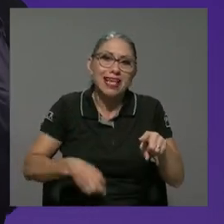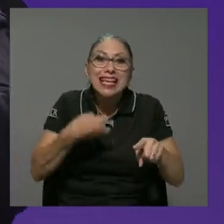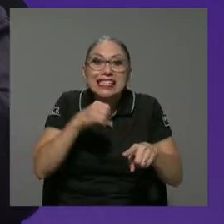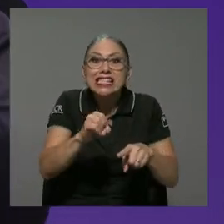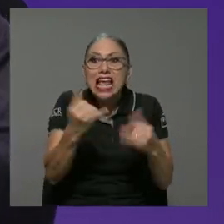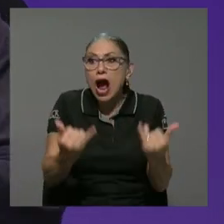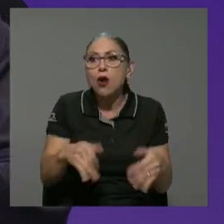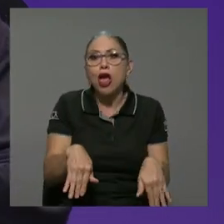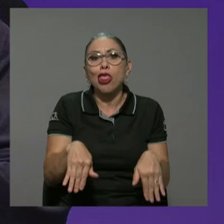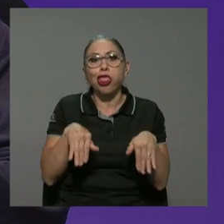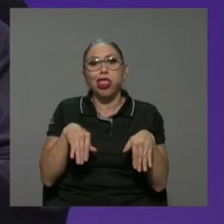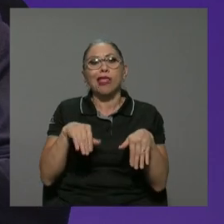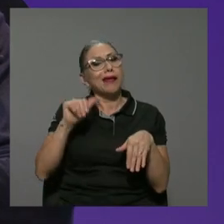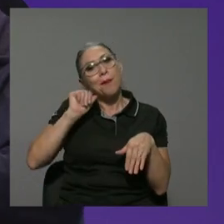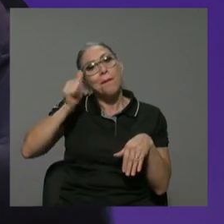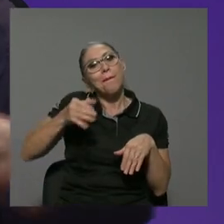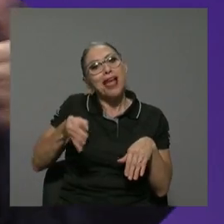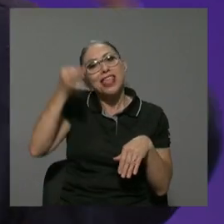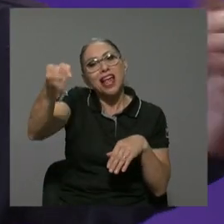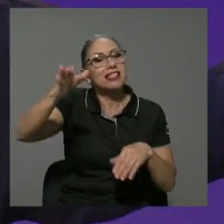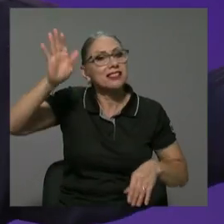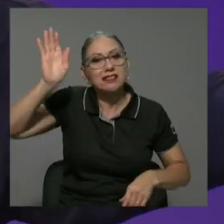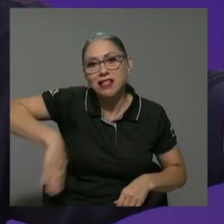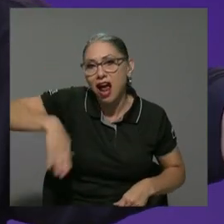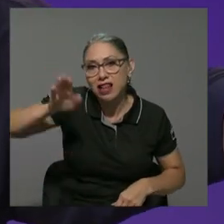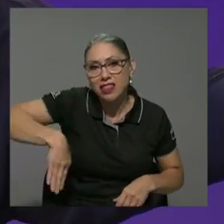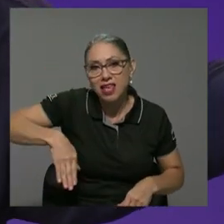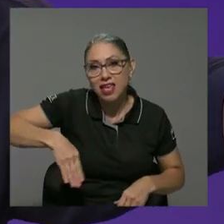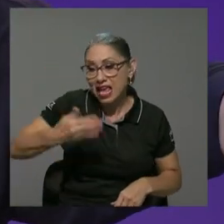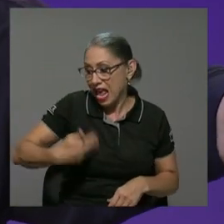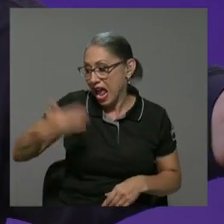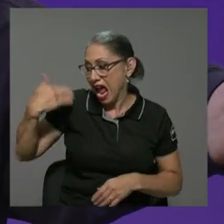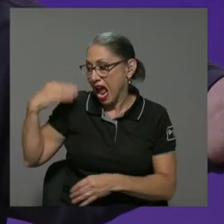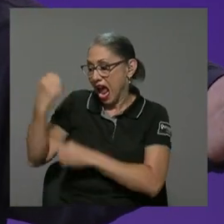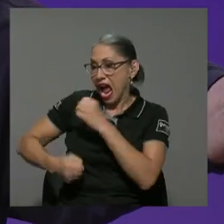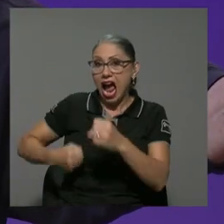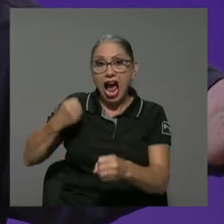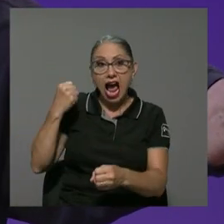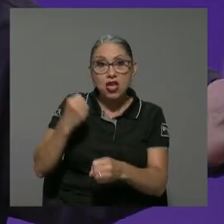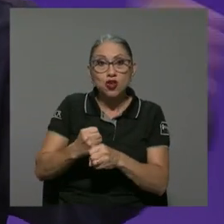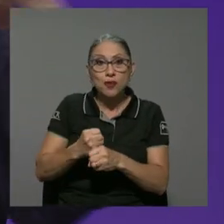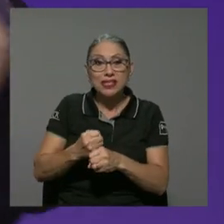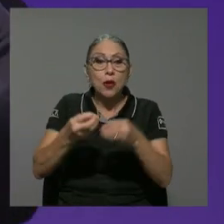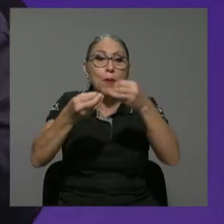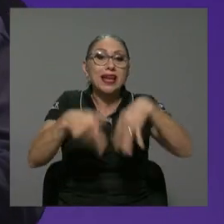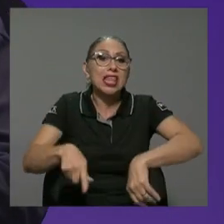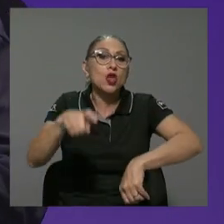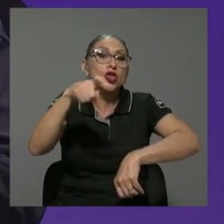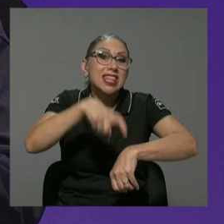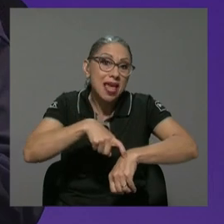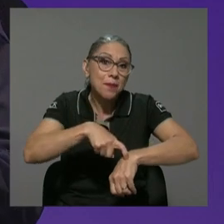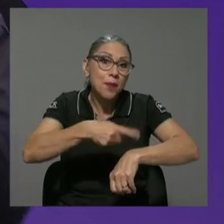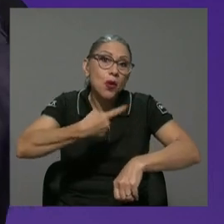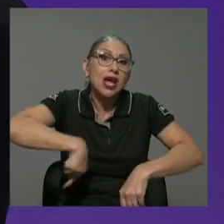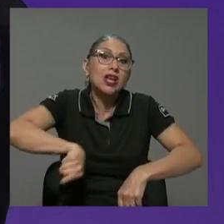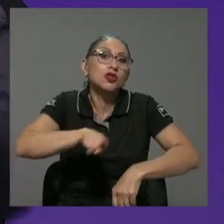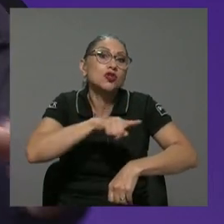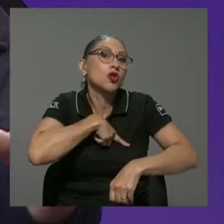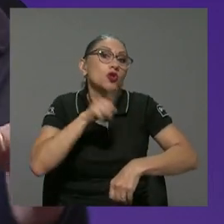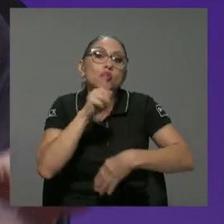Es decir, si hemos perdido tiempo en estos años pasados no haciendo lo correcto, si no lo hacemos